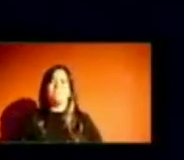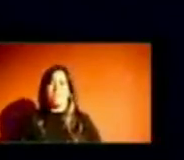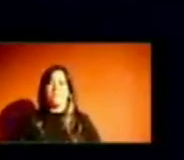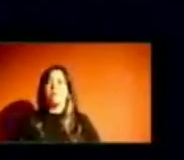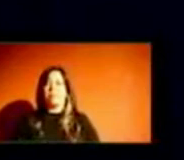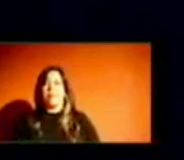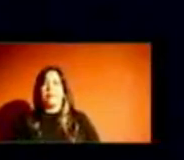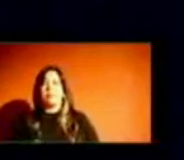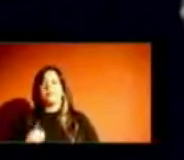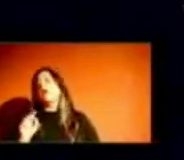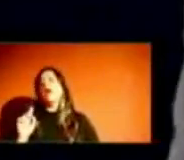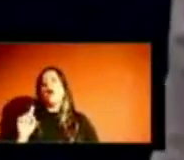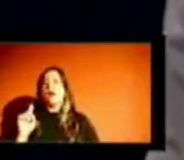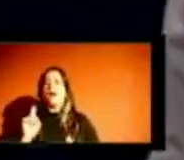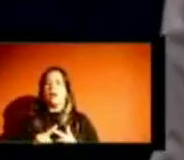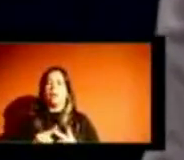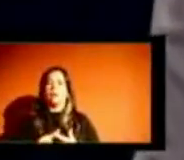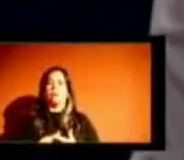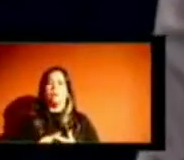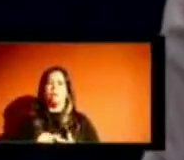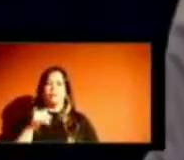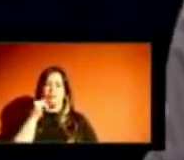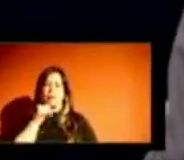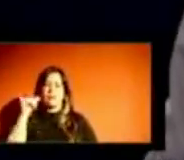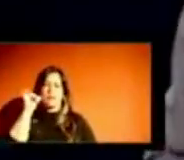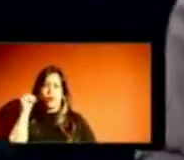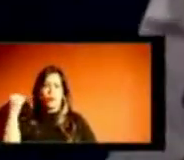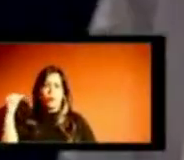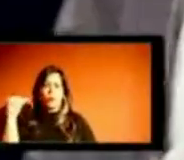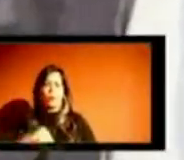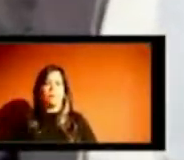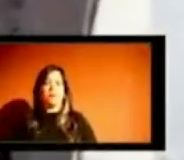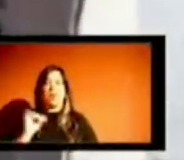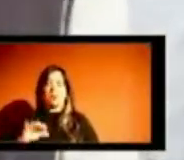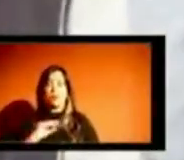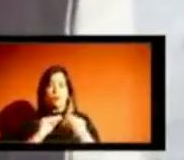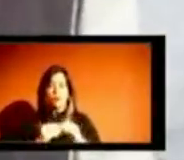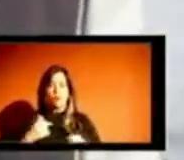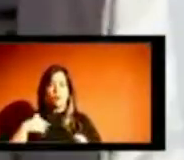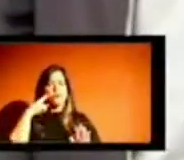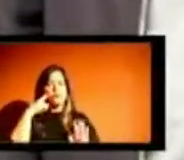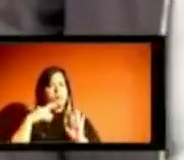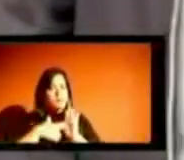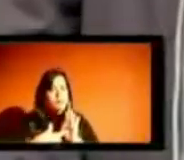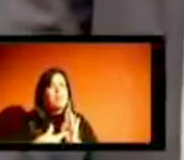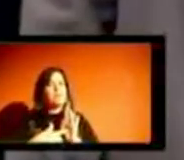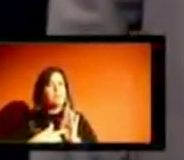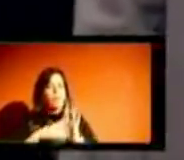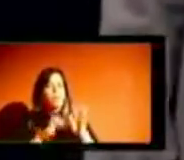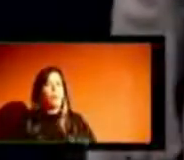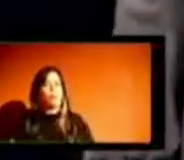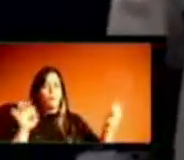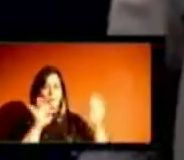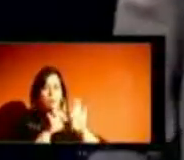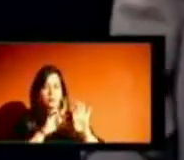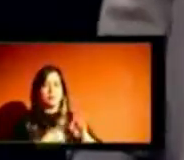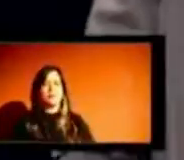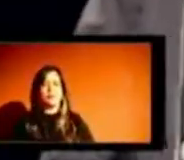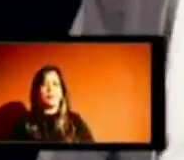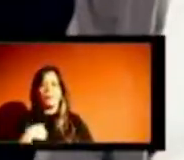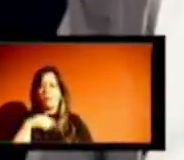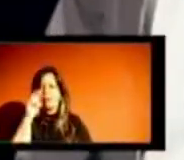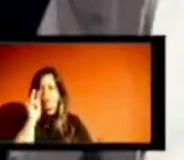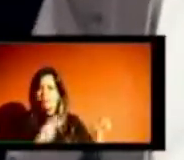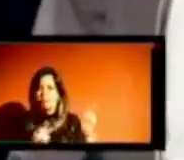evaluadas durante el día de ayer y el domingo. Este número a mí me llama mucho la atención. Y uno